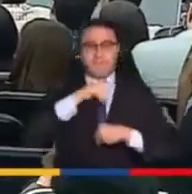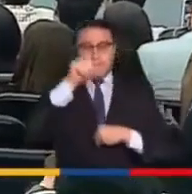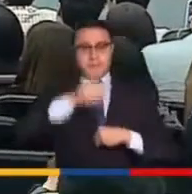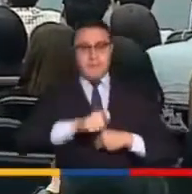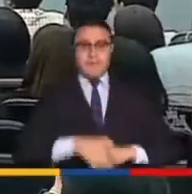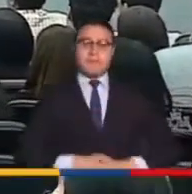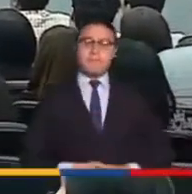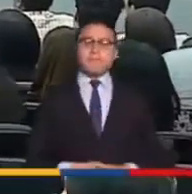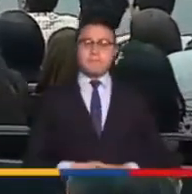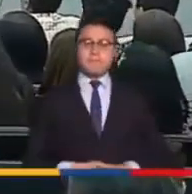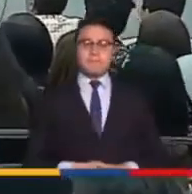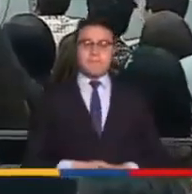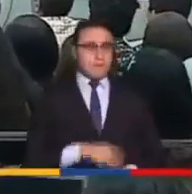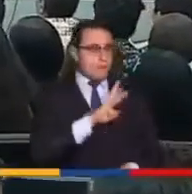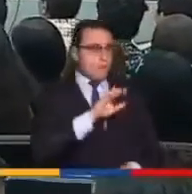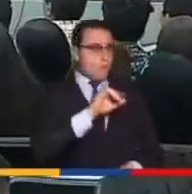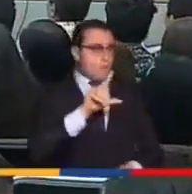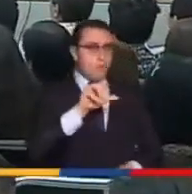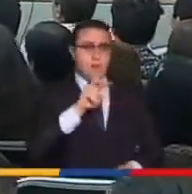William de Jesús Villa García,